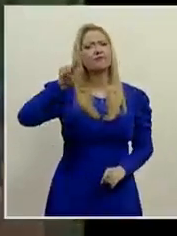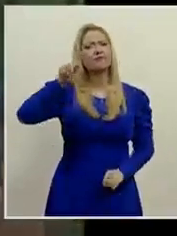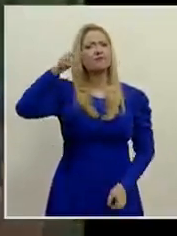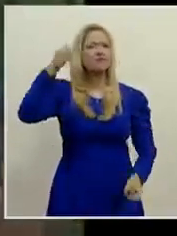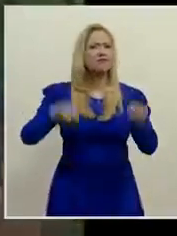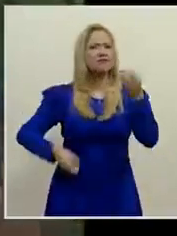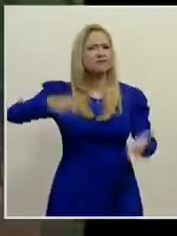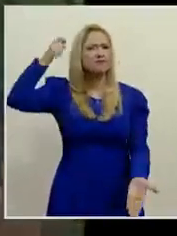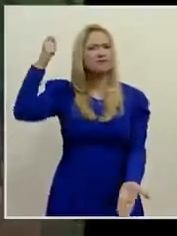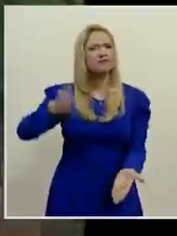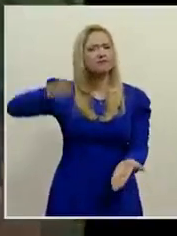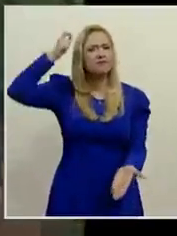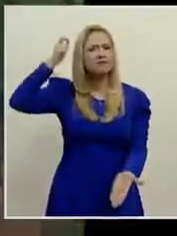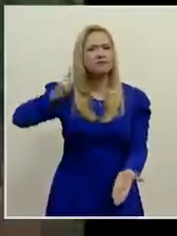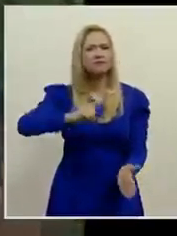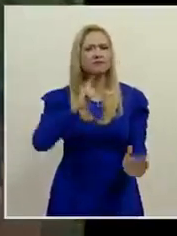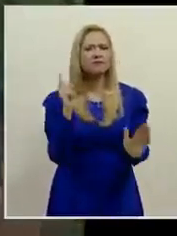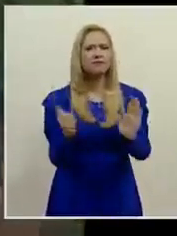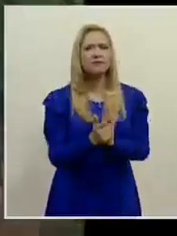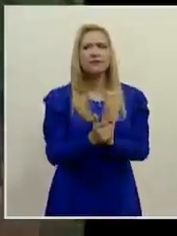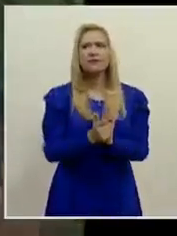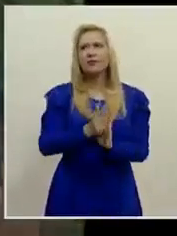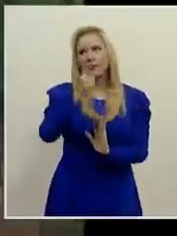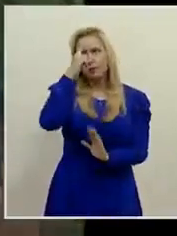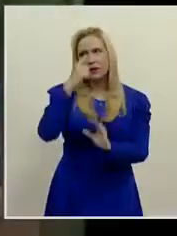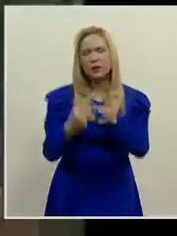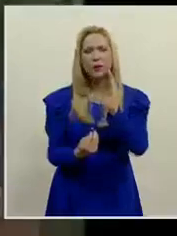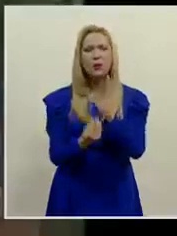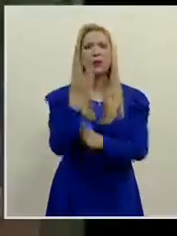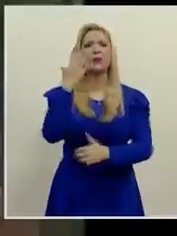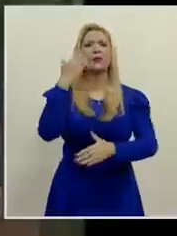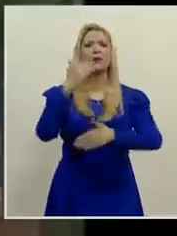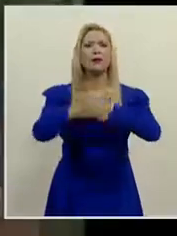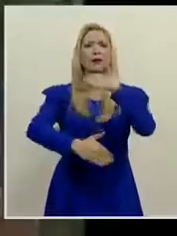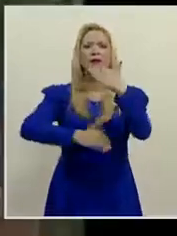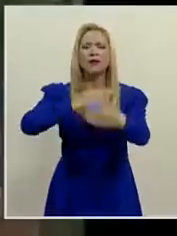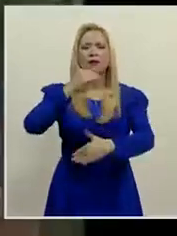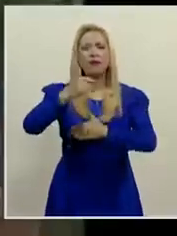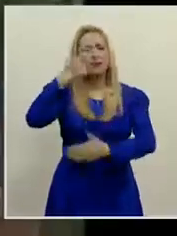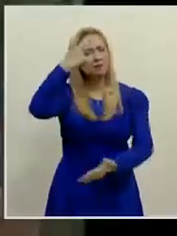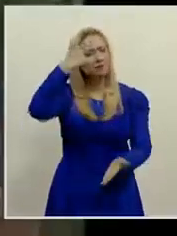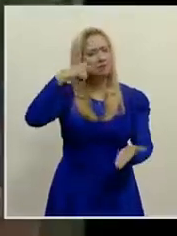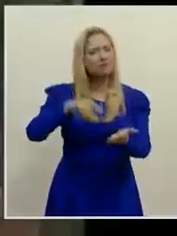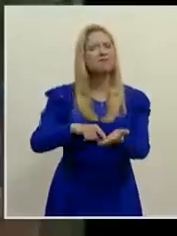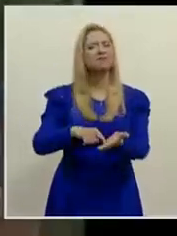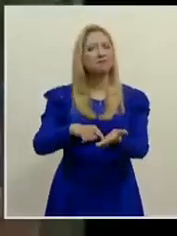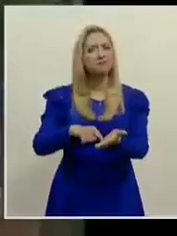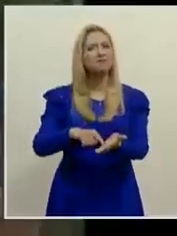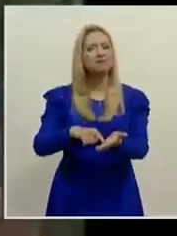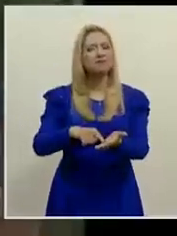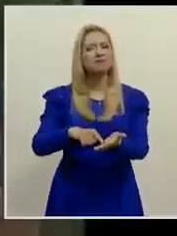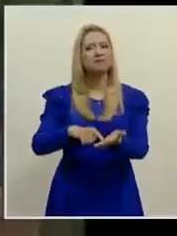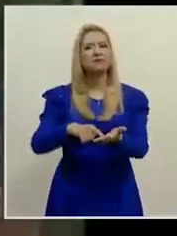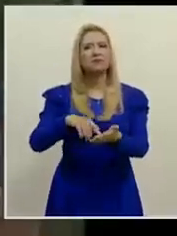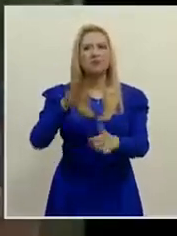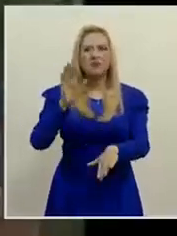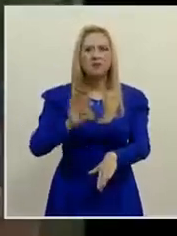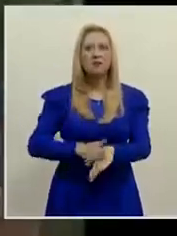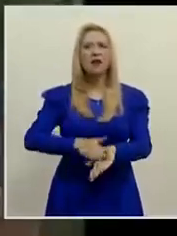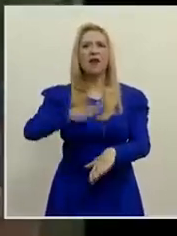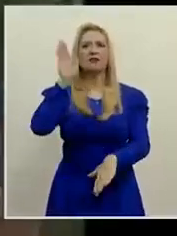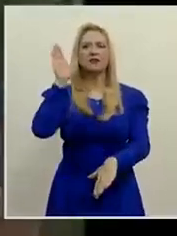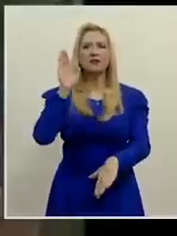judicial marca el inicio de una nueva etapa que seguramente permitirá una mayor